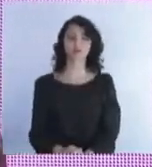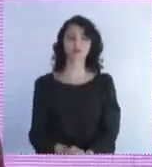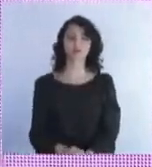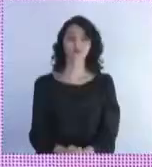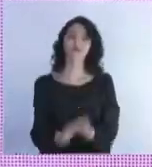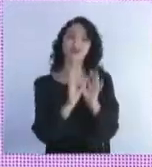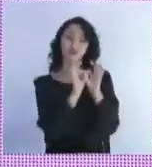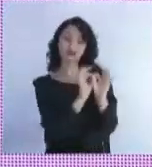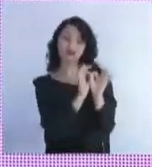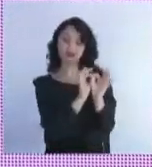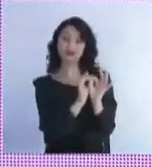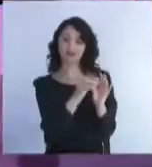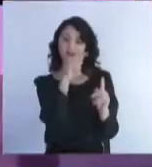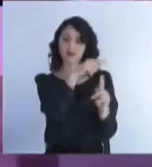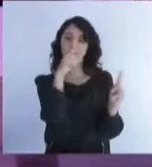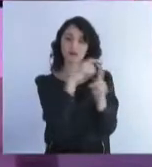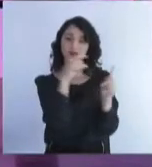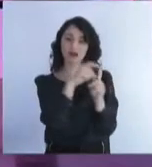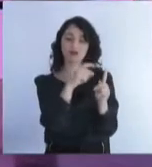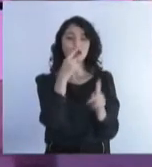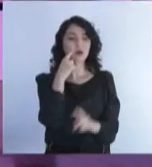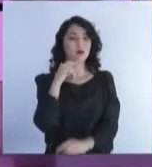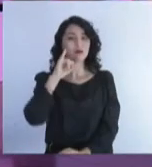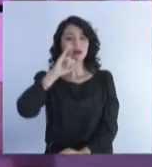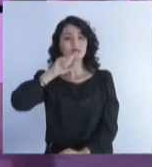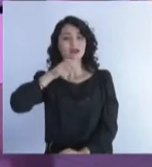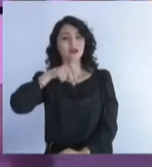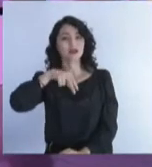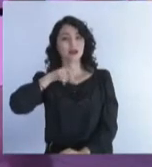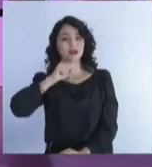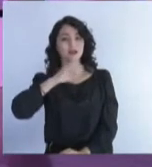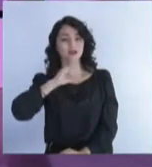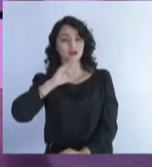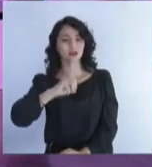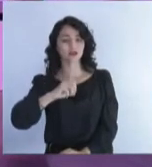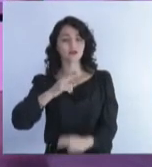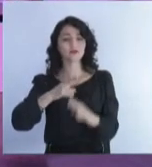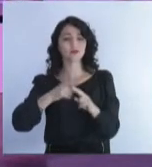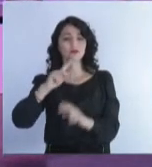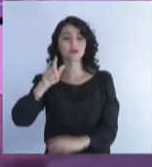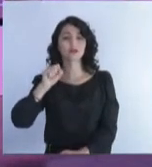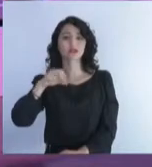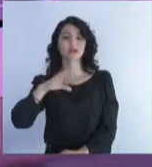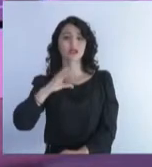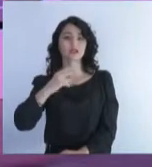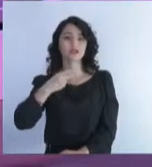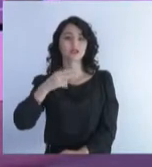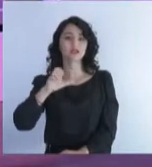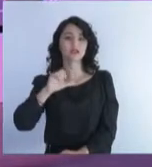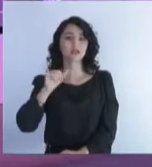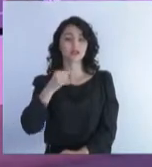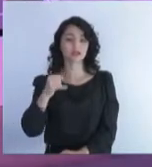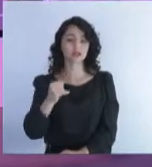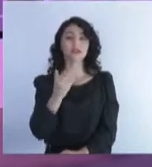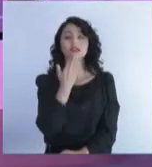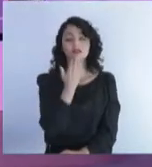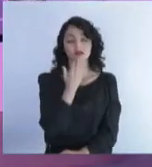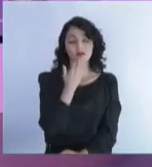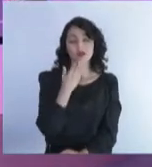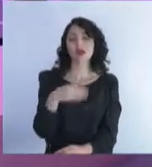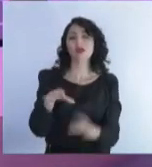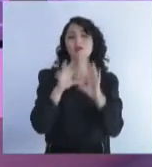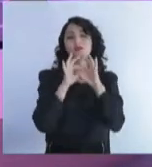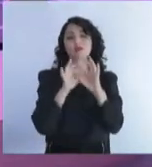Agradecemos la palabra del señor Ignacio Sánchez. Aprovechamos también de agradecer el gran aporte que han hecho a este encuentro escuelas como la